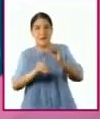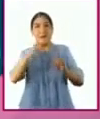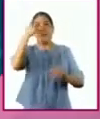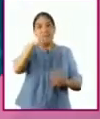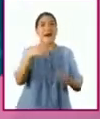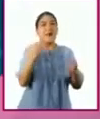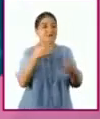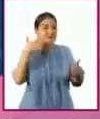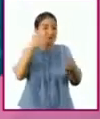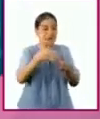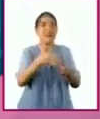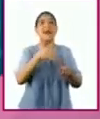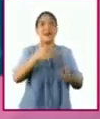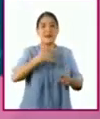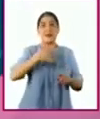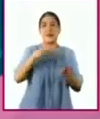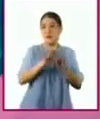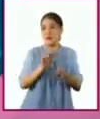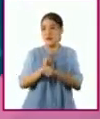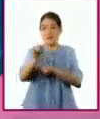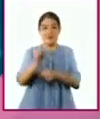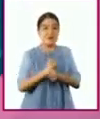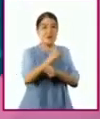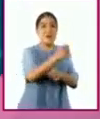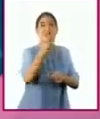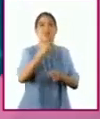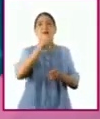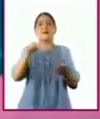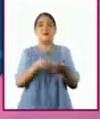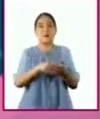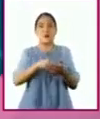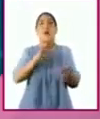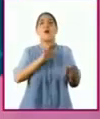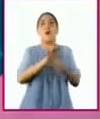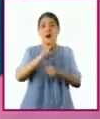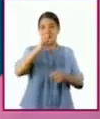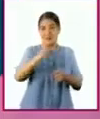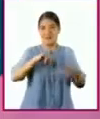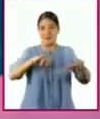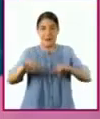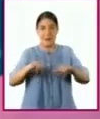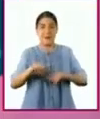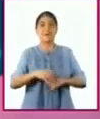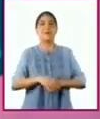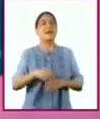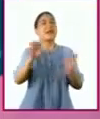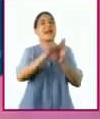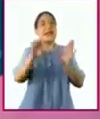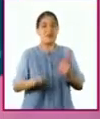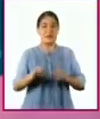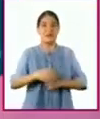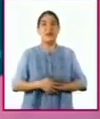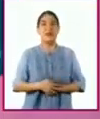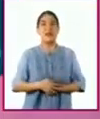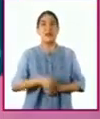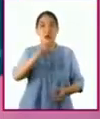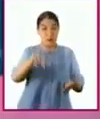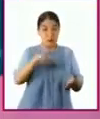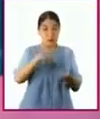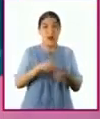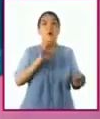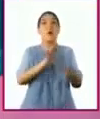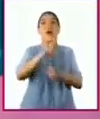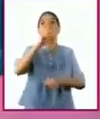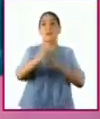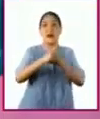la distribución o extensión de algún proceso en el espacio geográfico. Por ejemplo, la superficie de cada